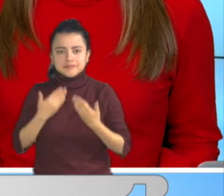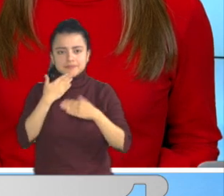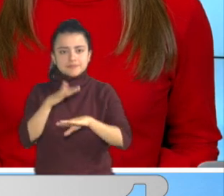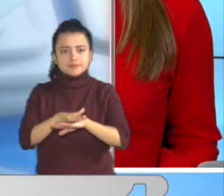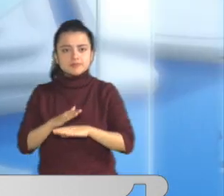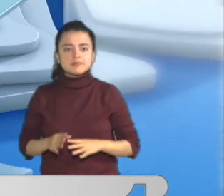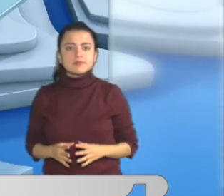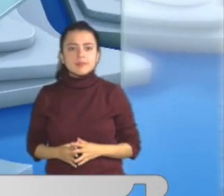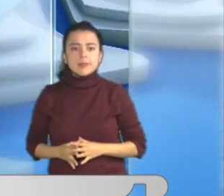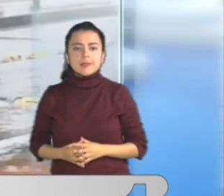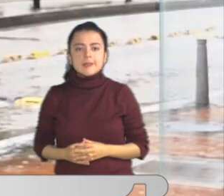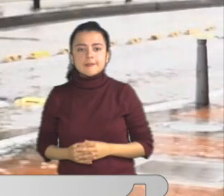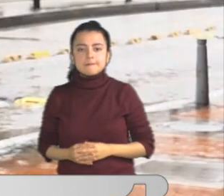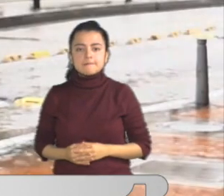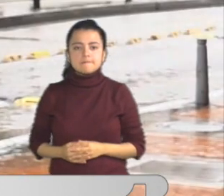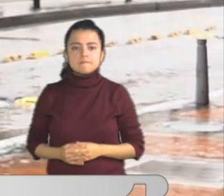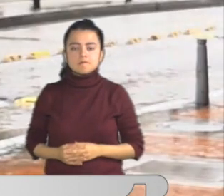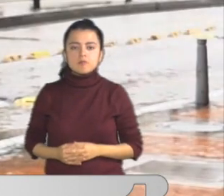tardes.